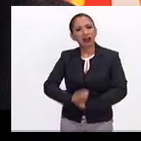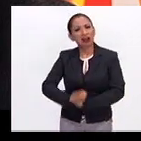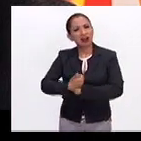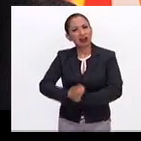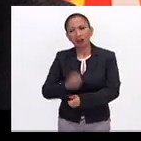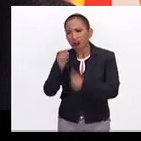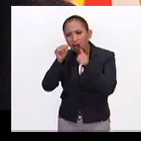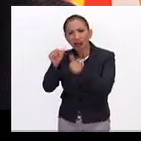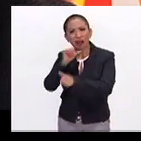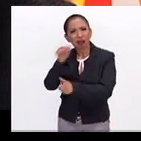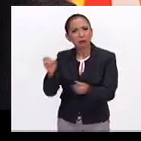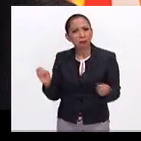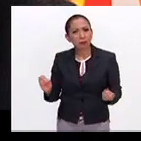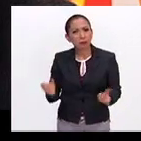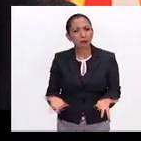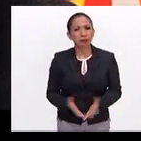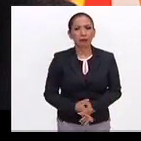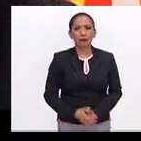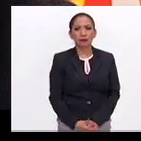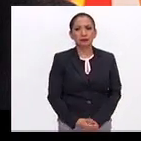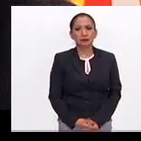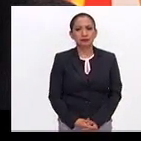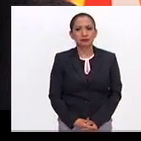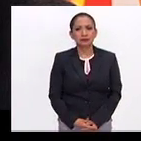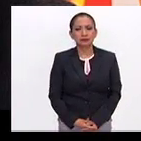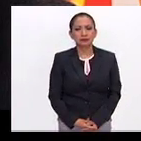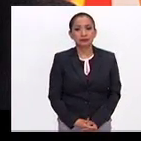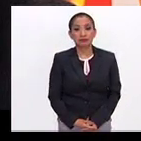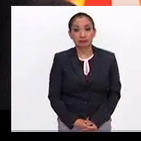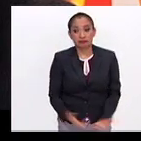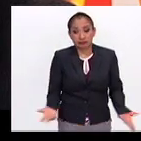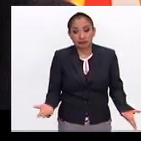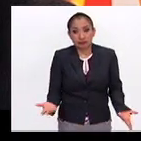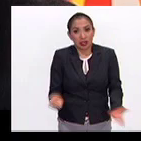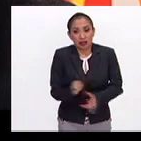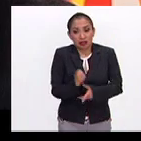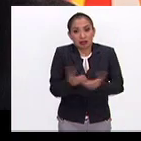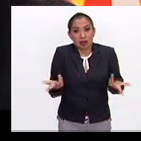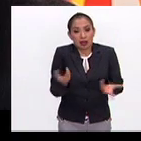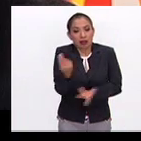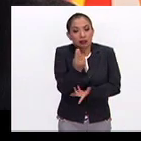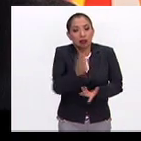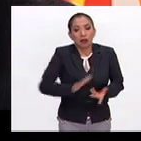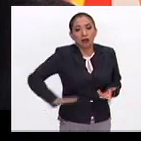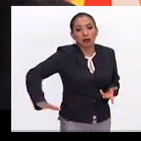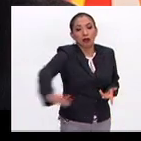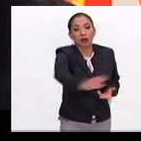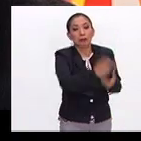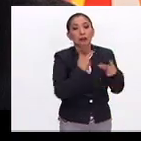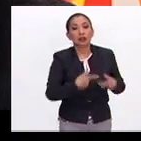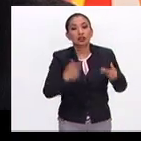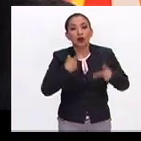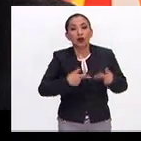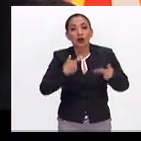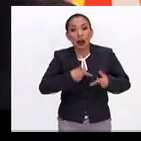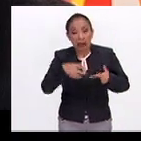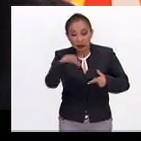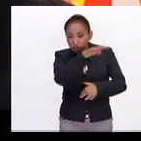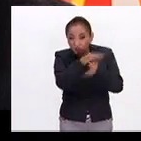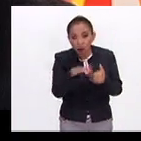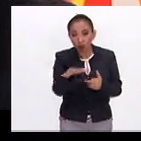Entonces necesitamos una sociedad que pueda reestructurar nuestro menospreciado sistema